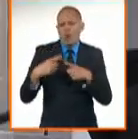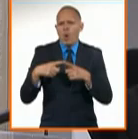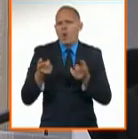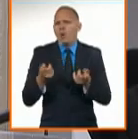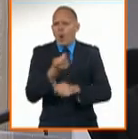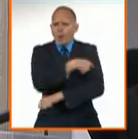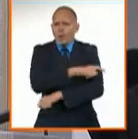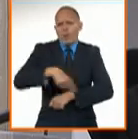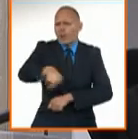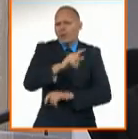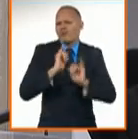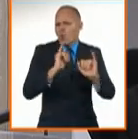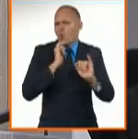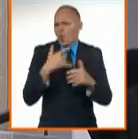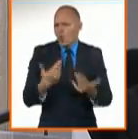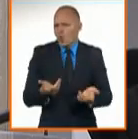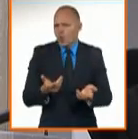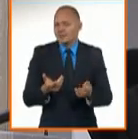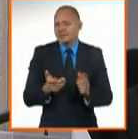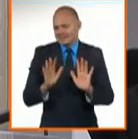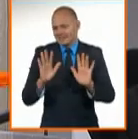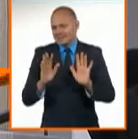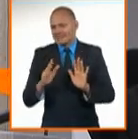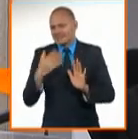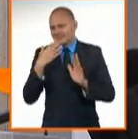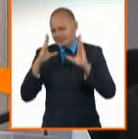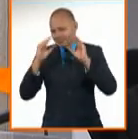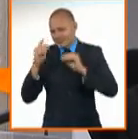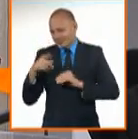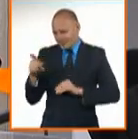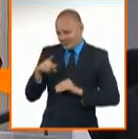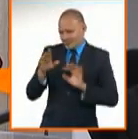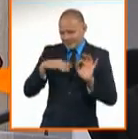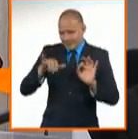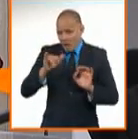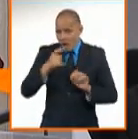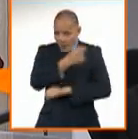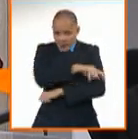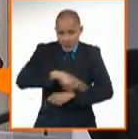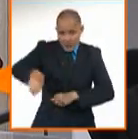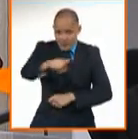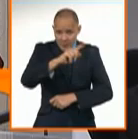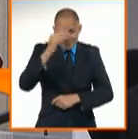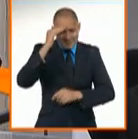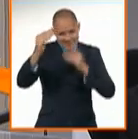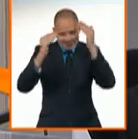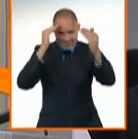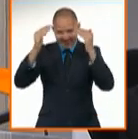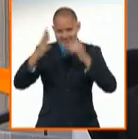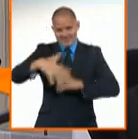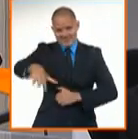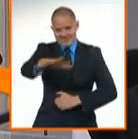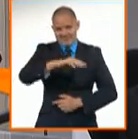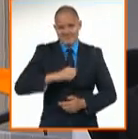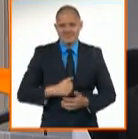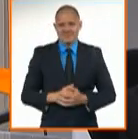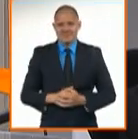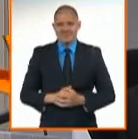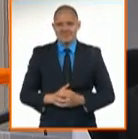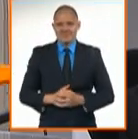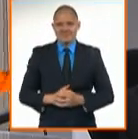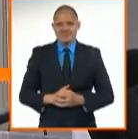buenas noches randy para ti y para el colectivo de la mesa y para toda la población que en este momento sintoniza visualiza la mesa